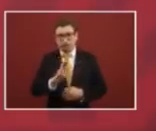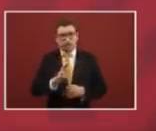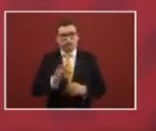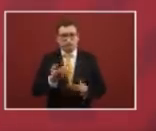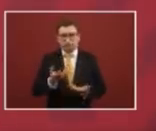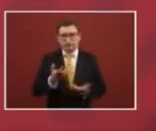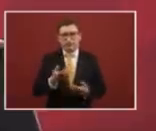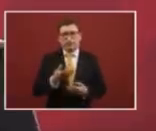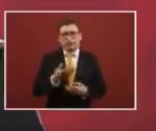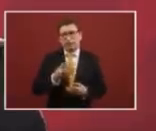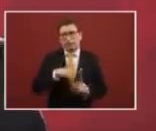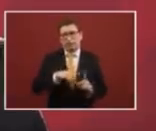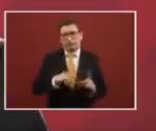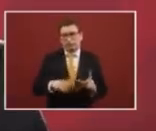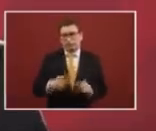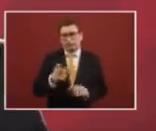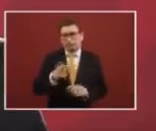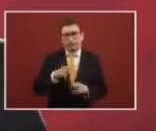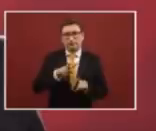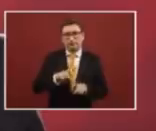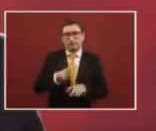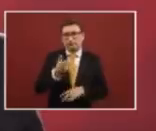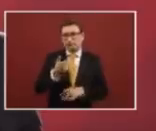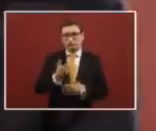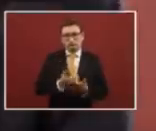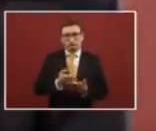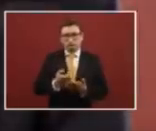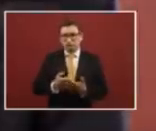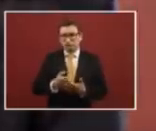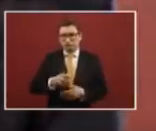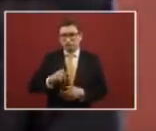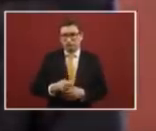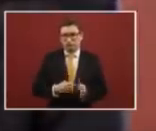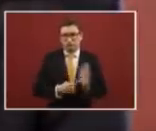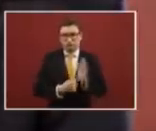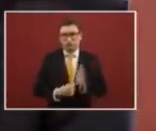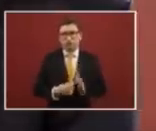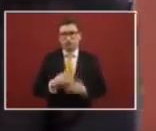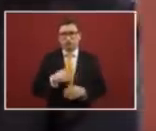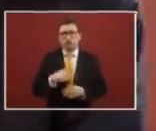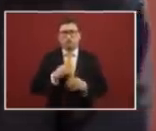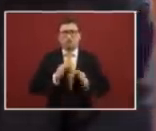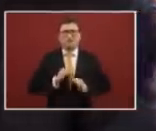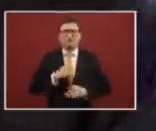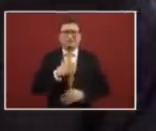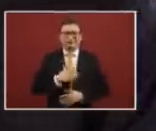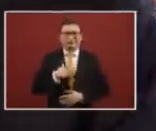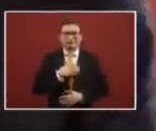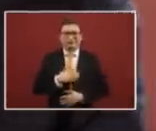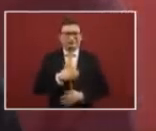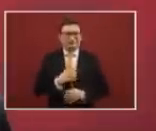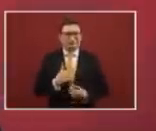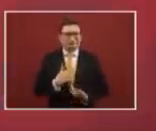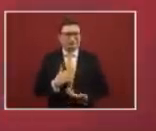que realmente está sucediendo en la economía. Yo estoy contento, tranquilo, no puedo, fíjense,